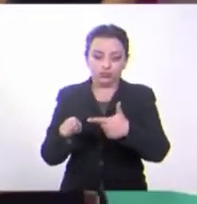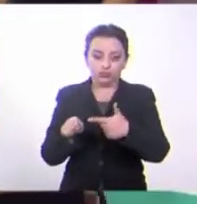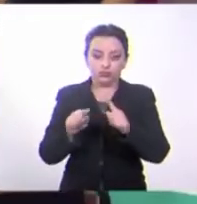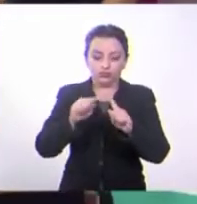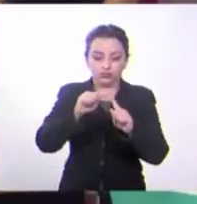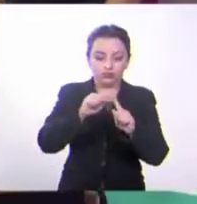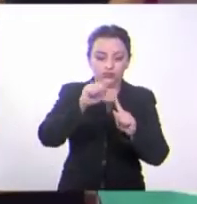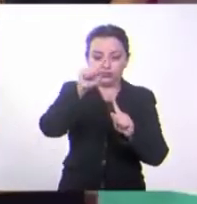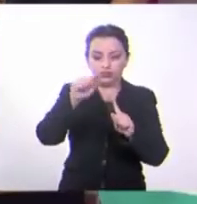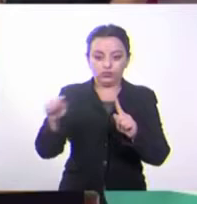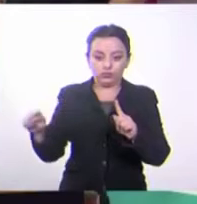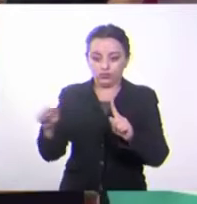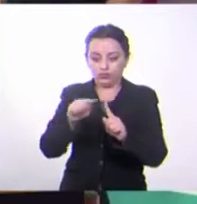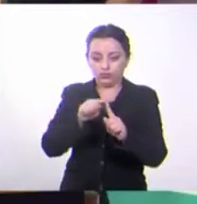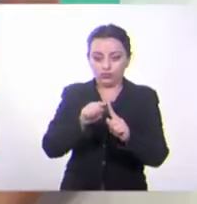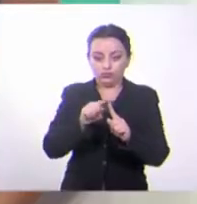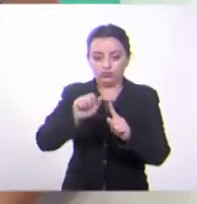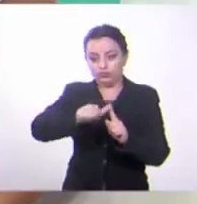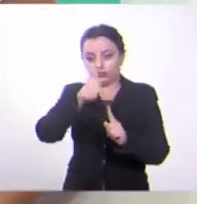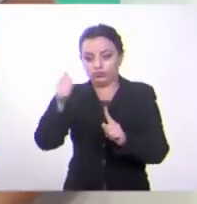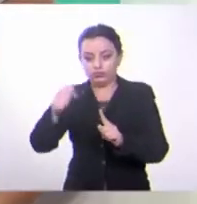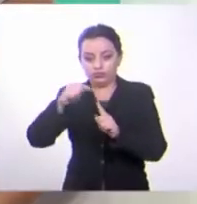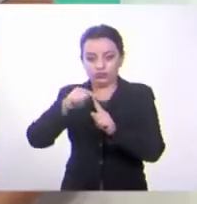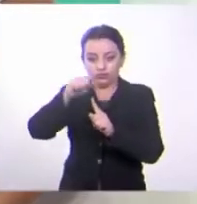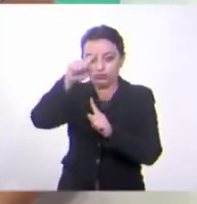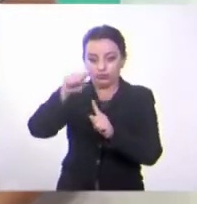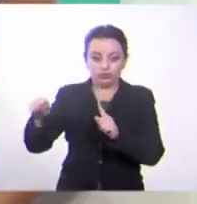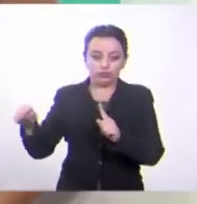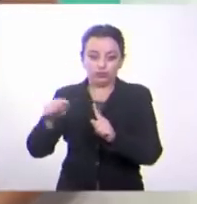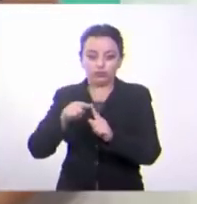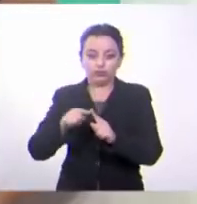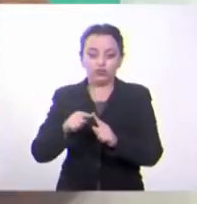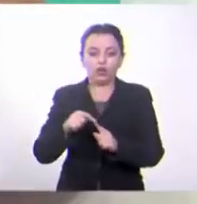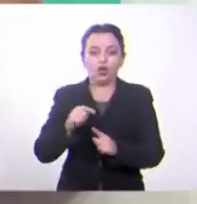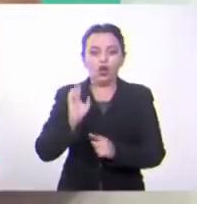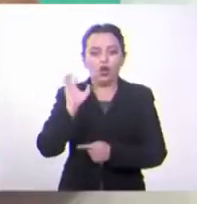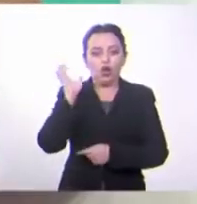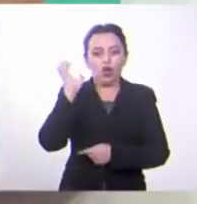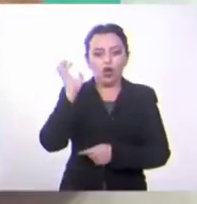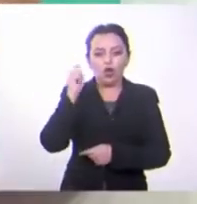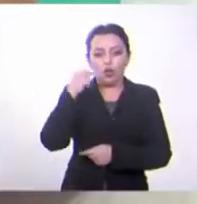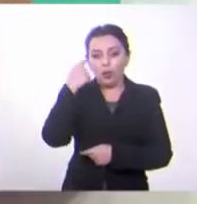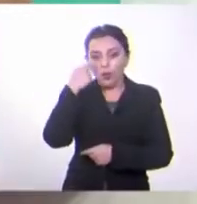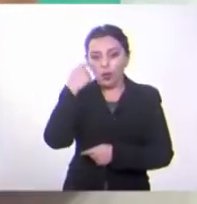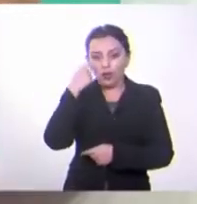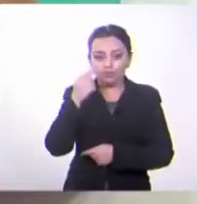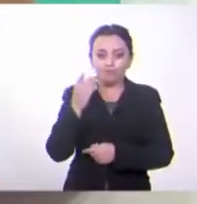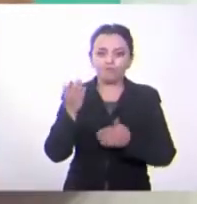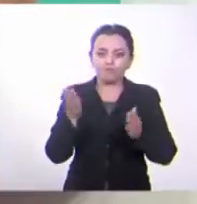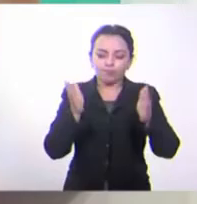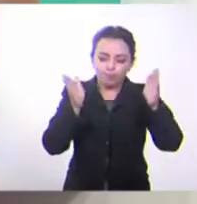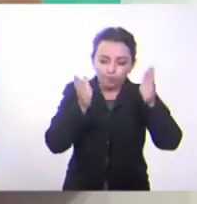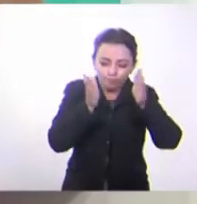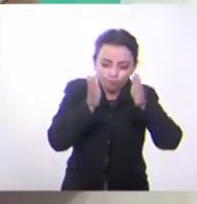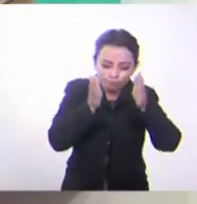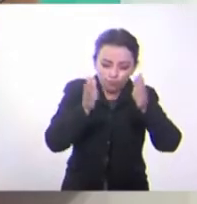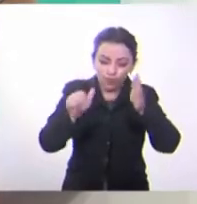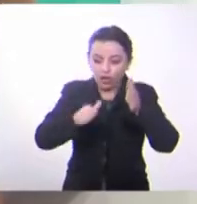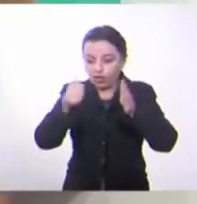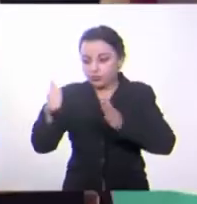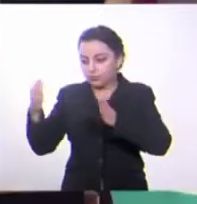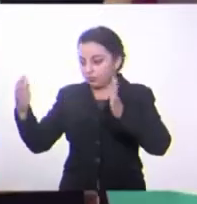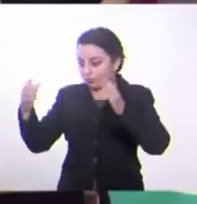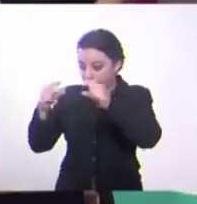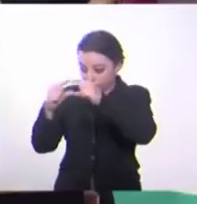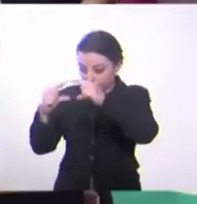Tienen el mismo color y parece que fuera como uno encogido con respecto al otro.